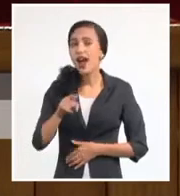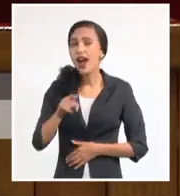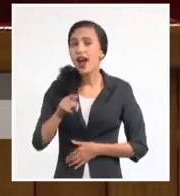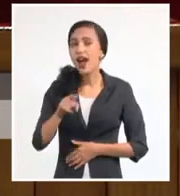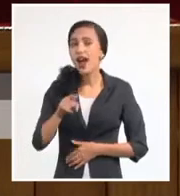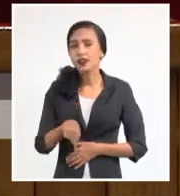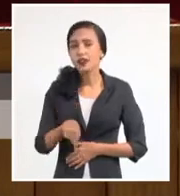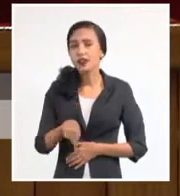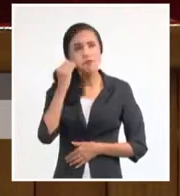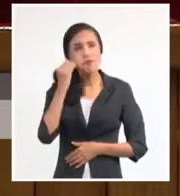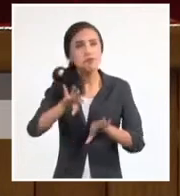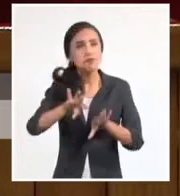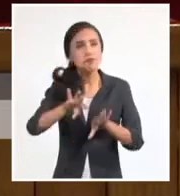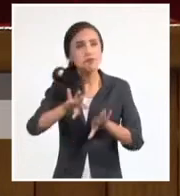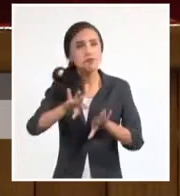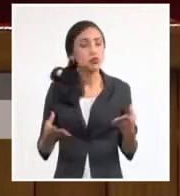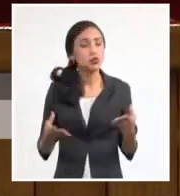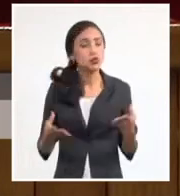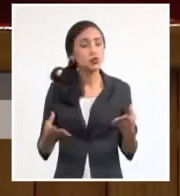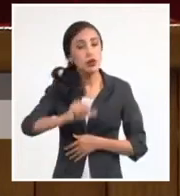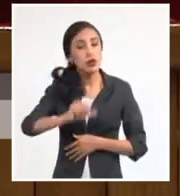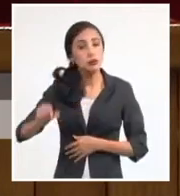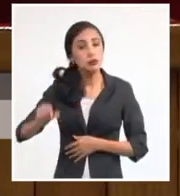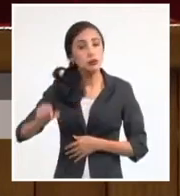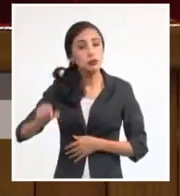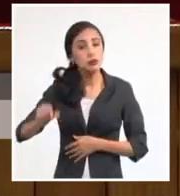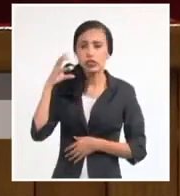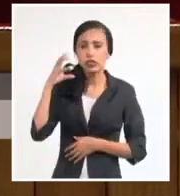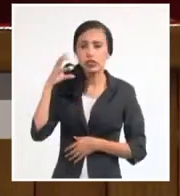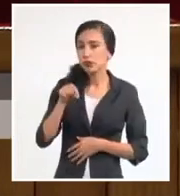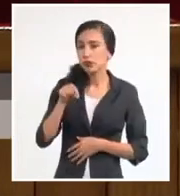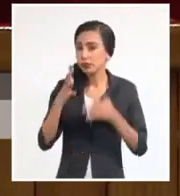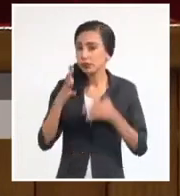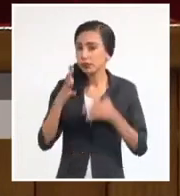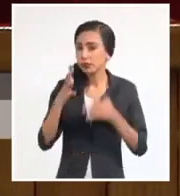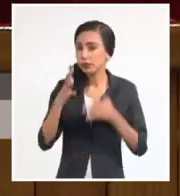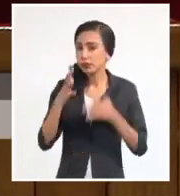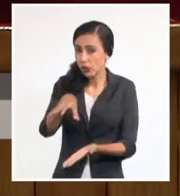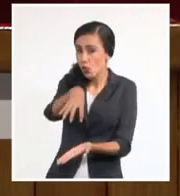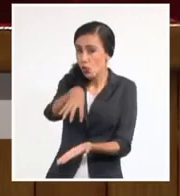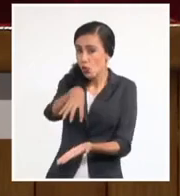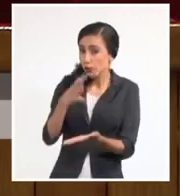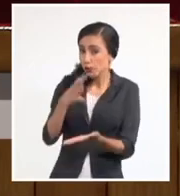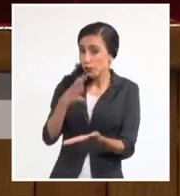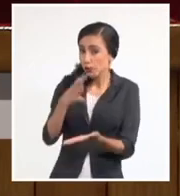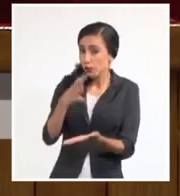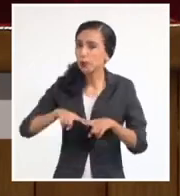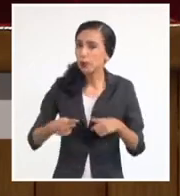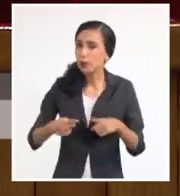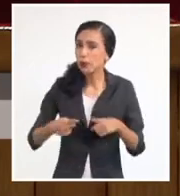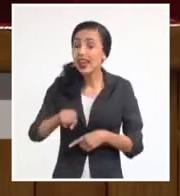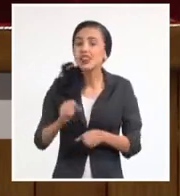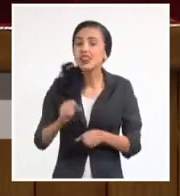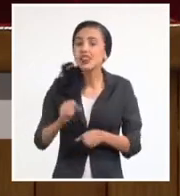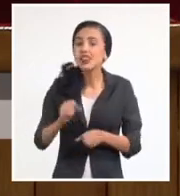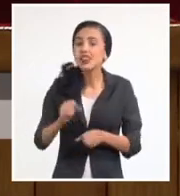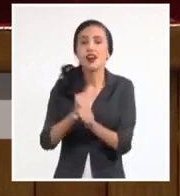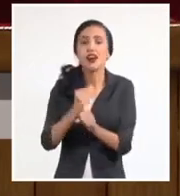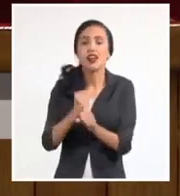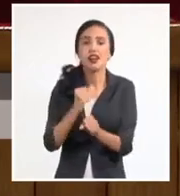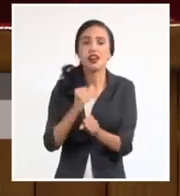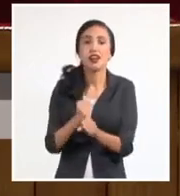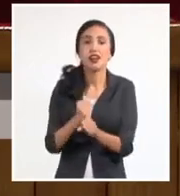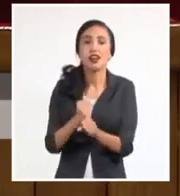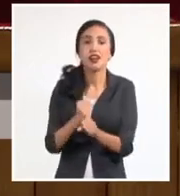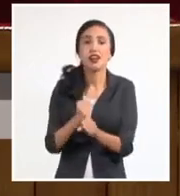todos comprendemos la importancia de esta institución que desempeñará un papel